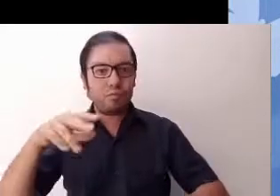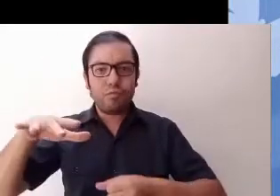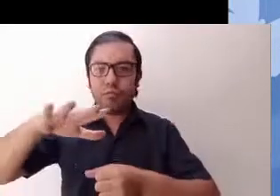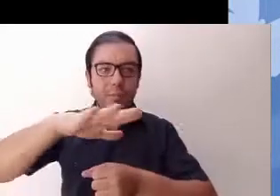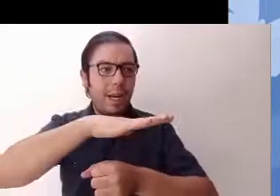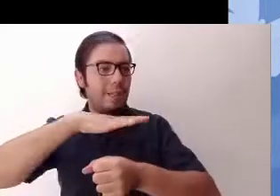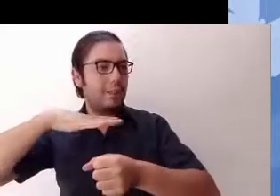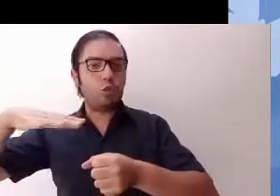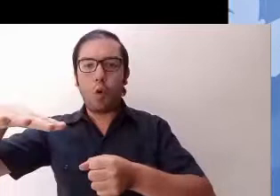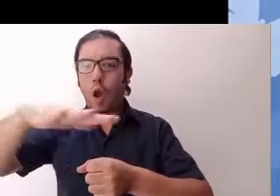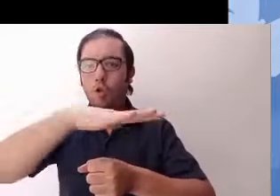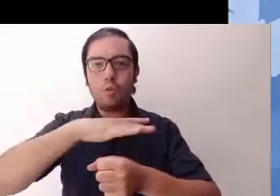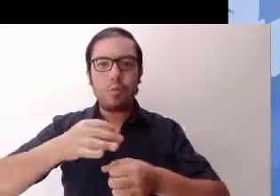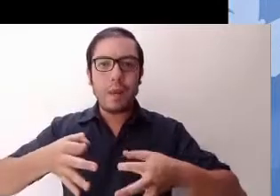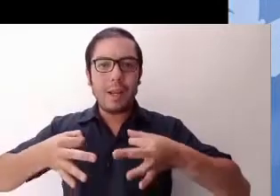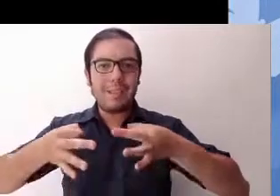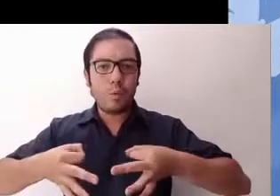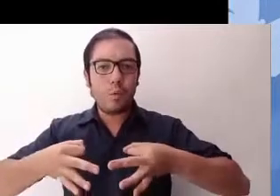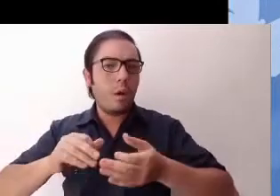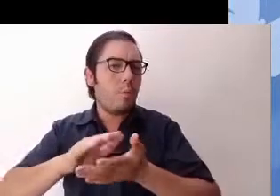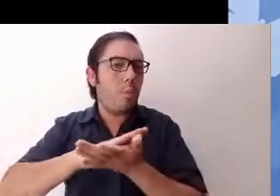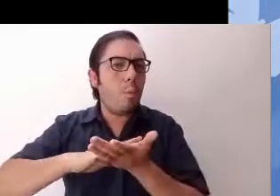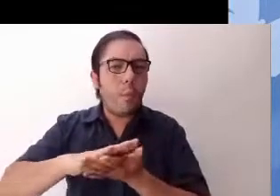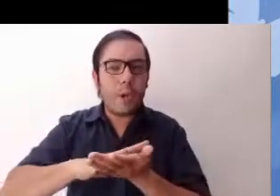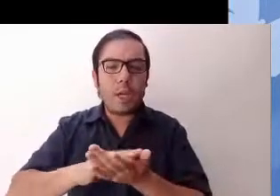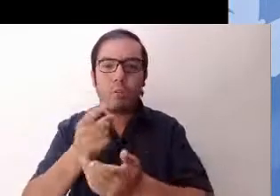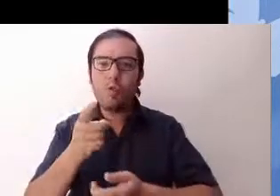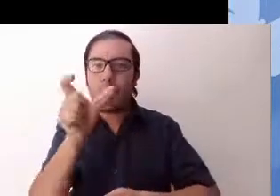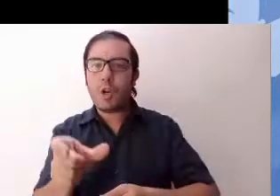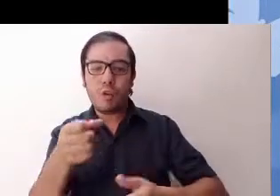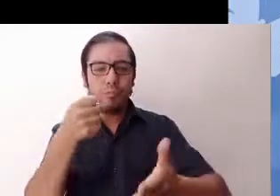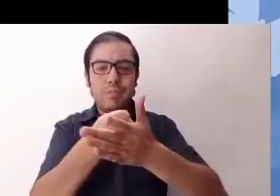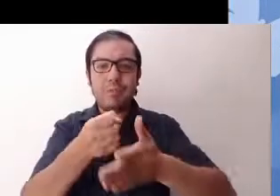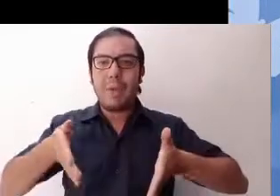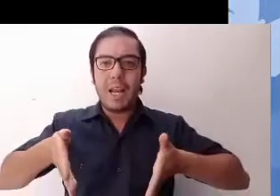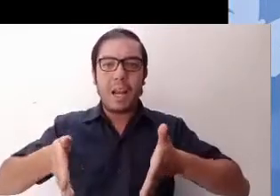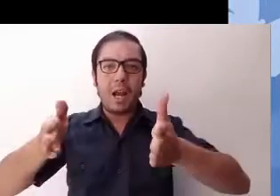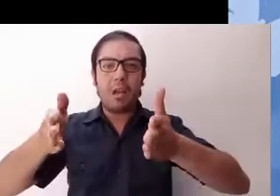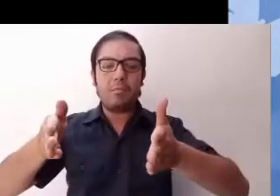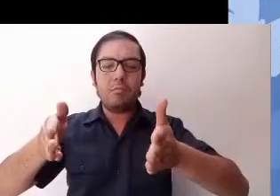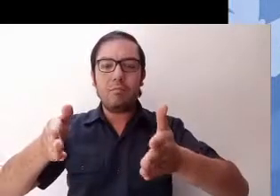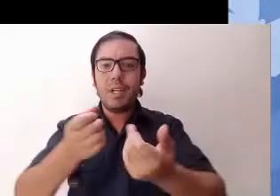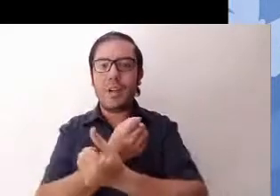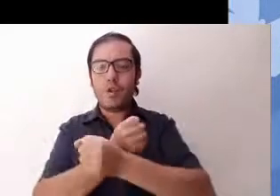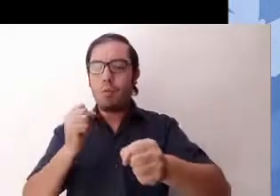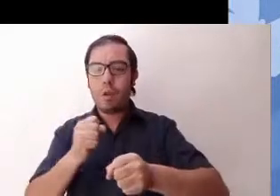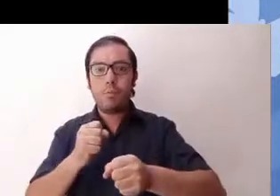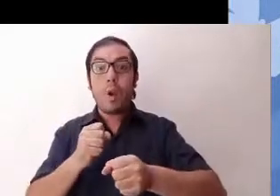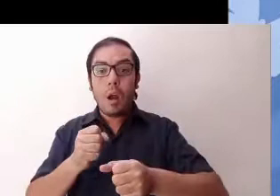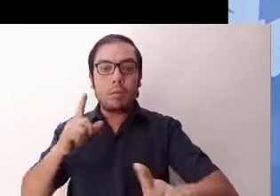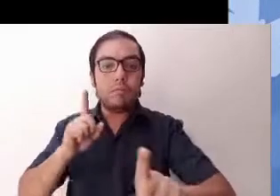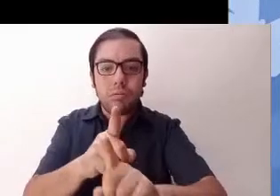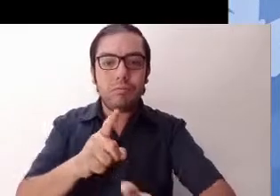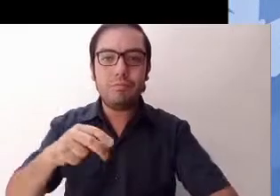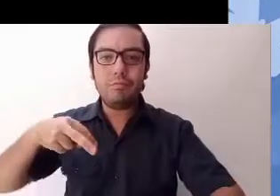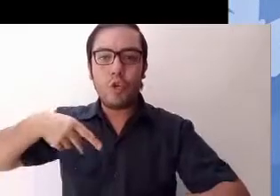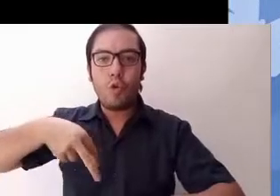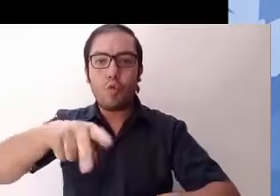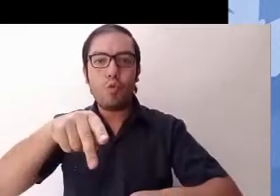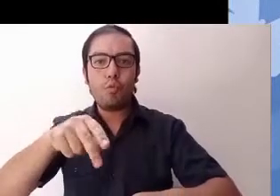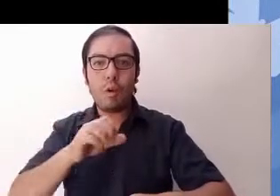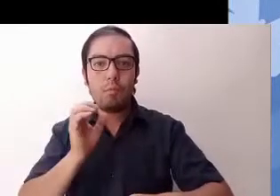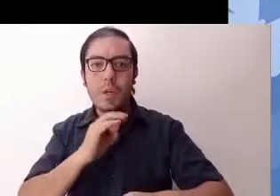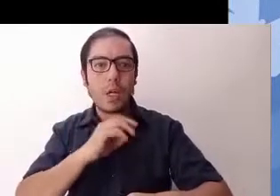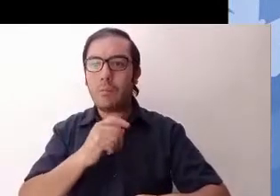tiene que ser segura. Ejemplo, si hay una persona que se accidentó en la calle, no podemos cruzar